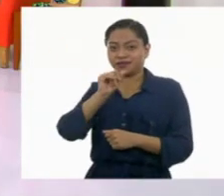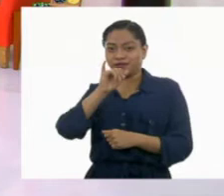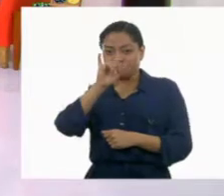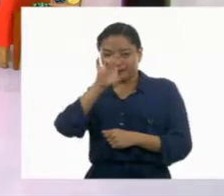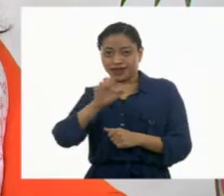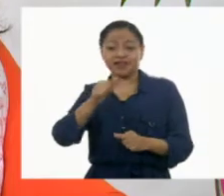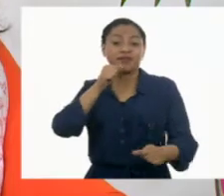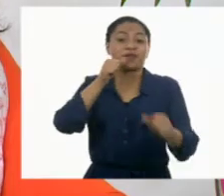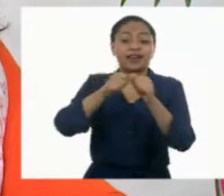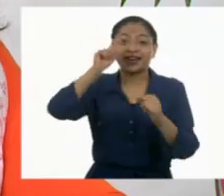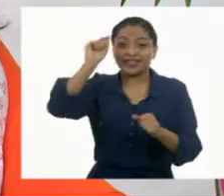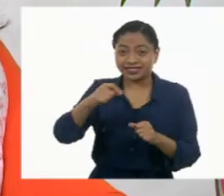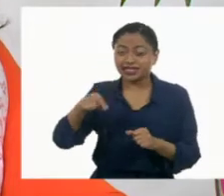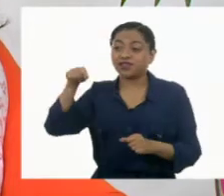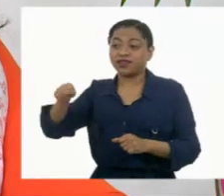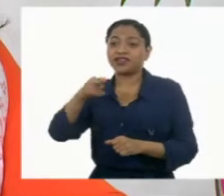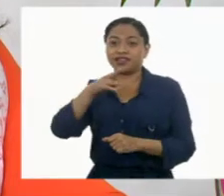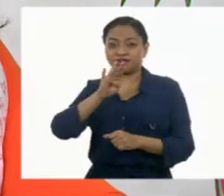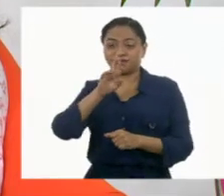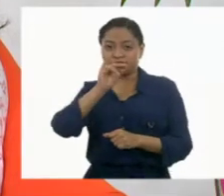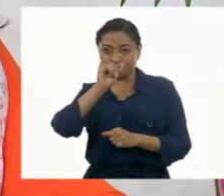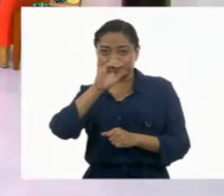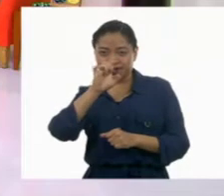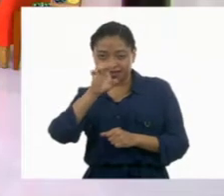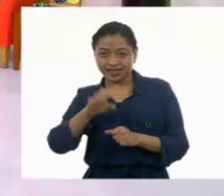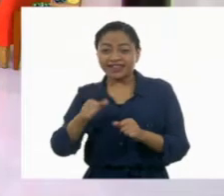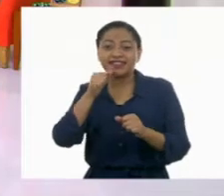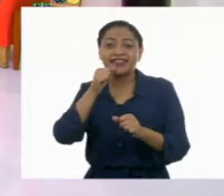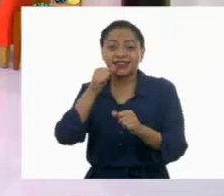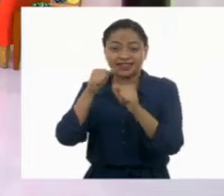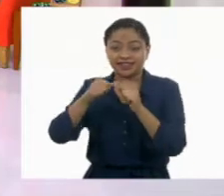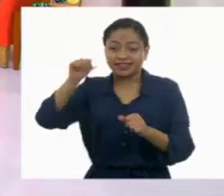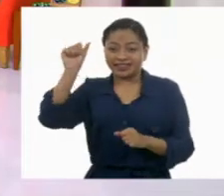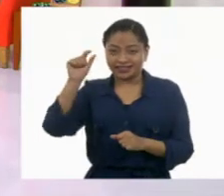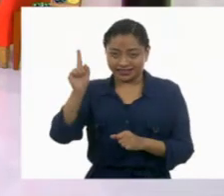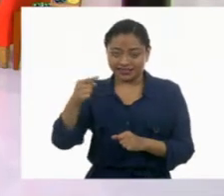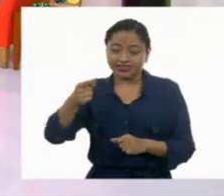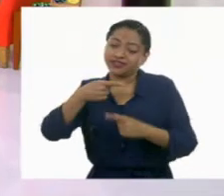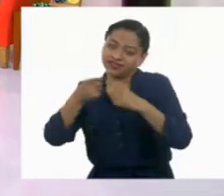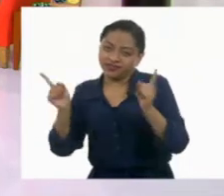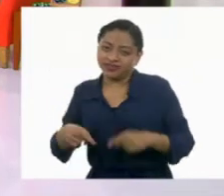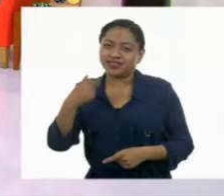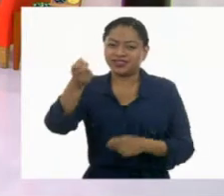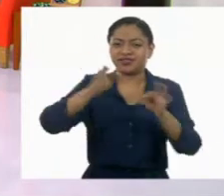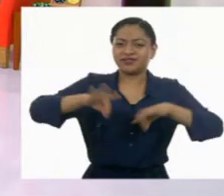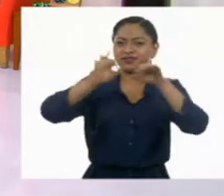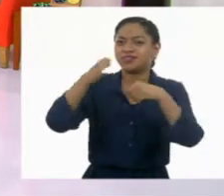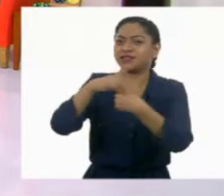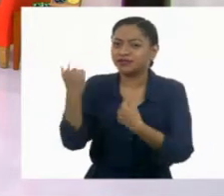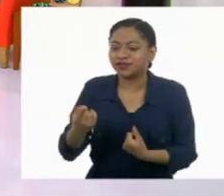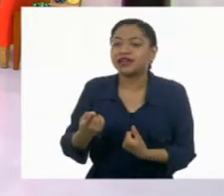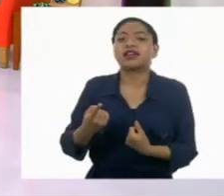sí lleva acento, hay que estar haciéndolo. ¿Por qué es importante esto? Porque entonces estamos